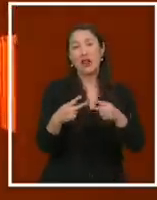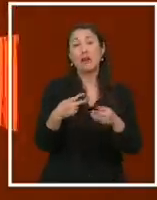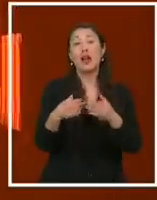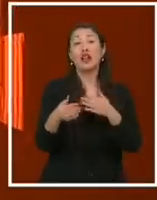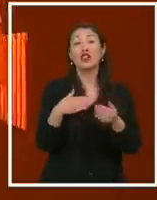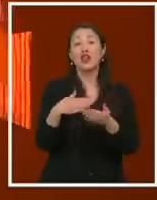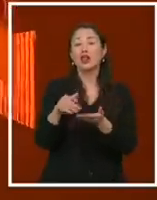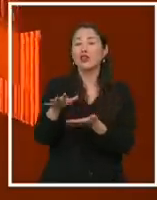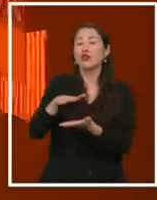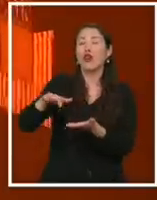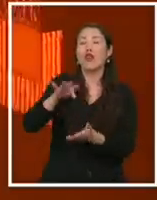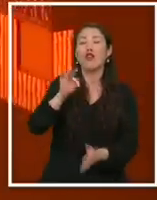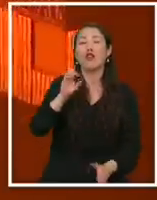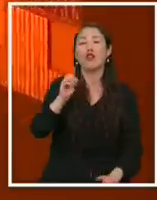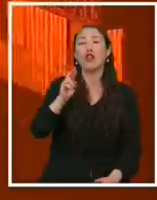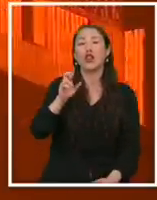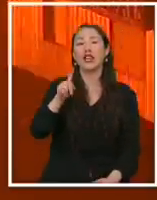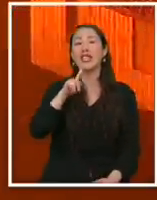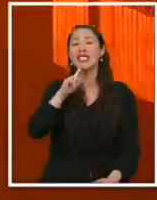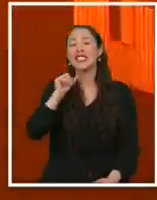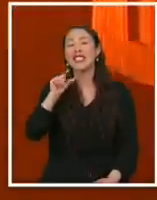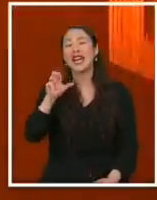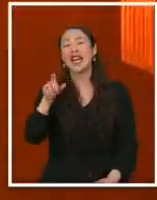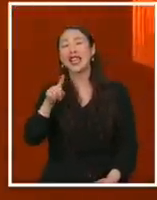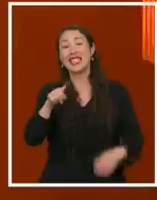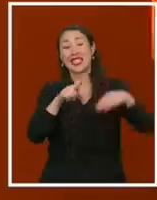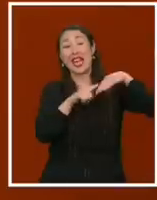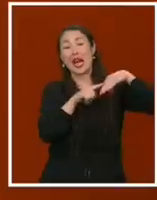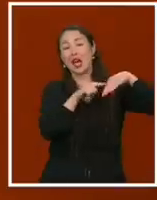zona alta, hasta el plan,